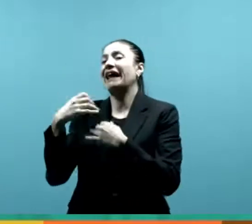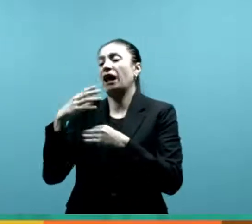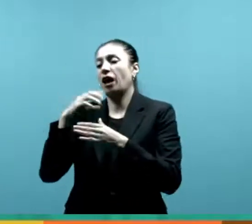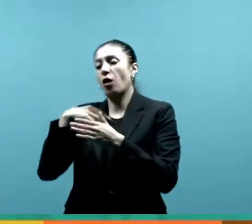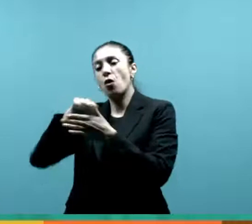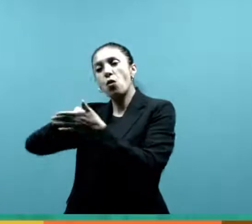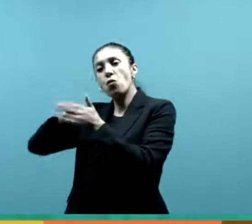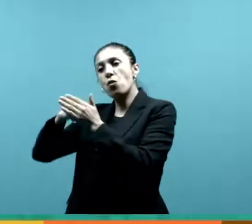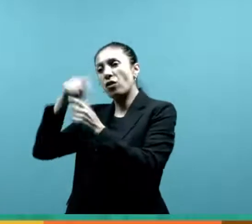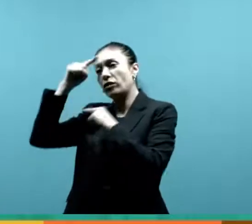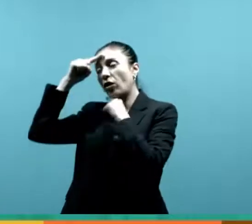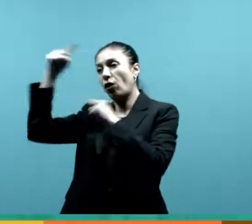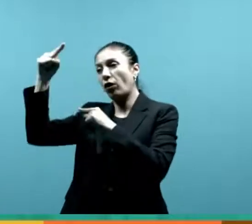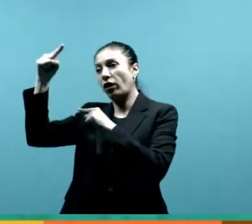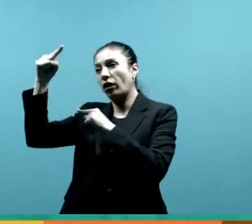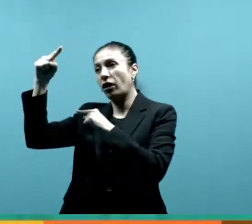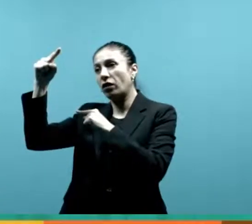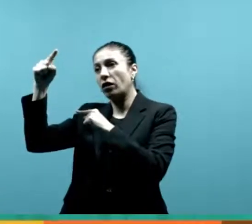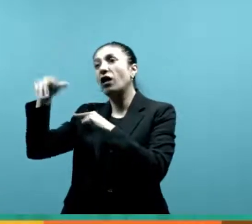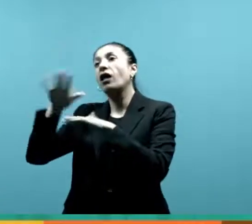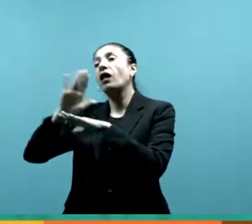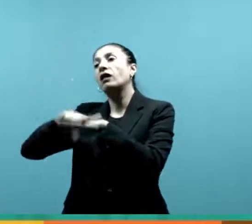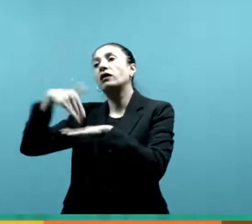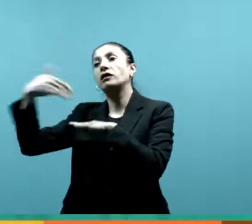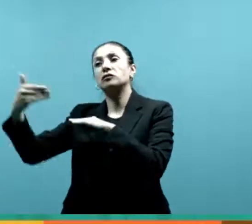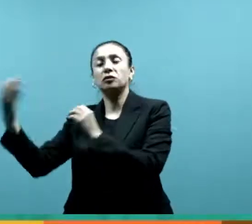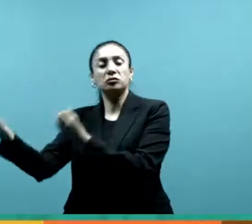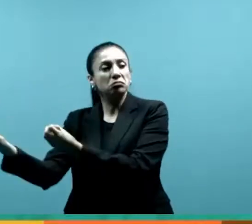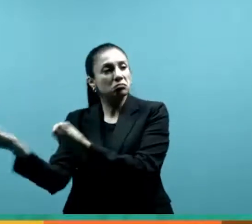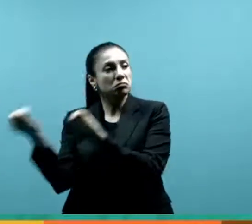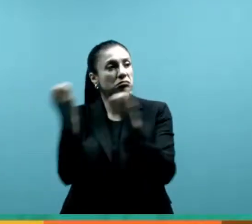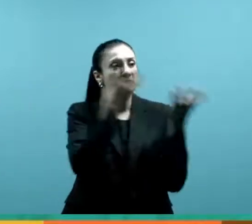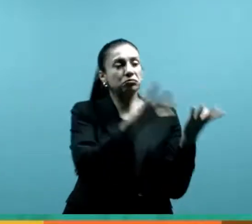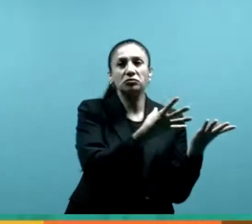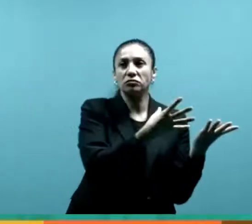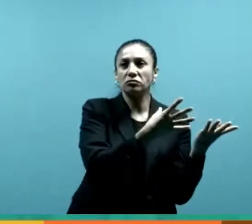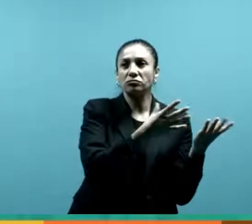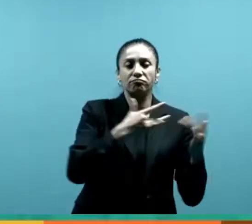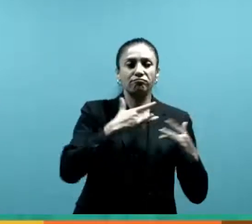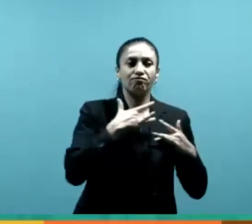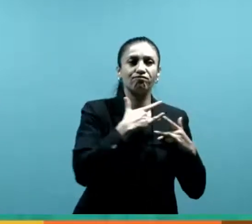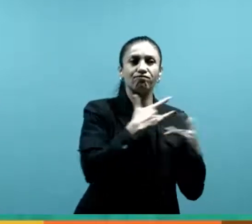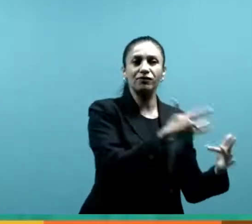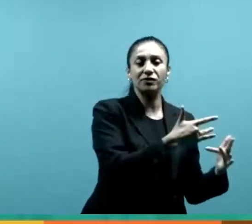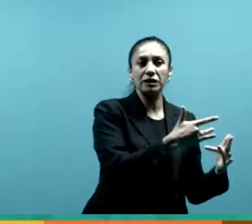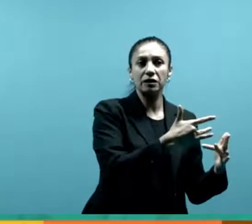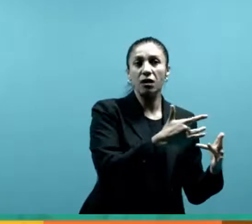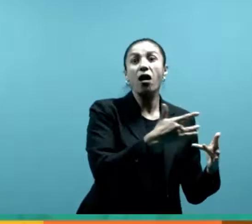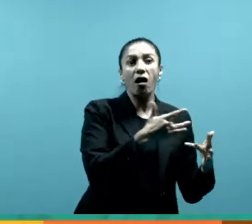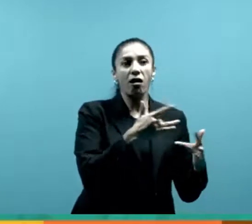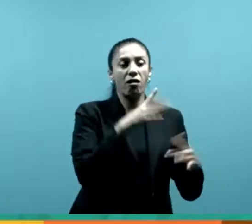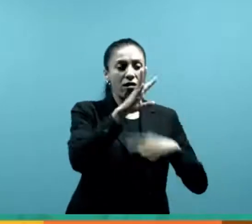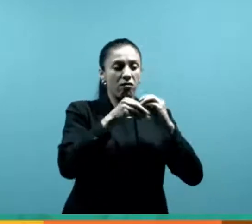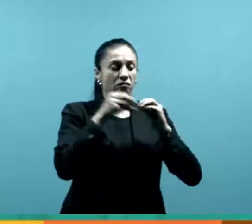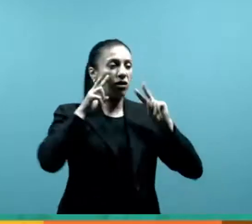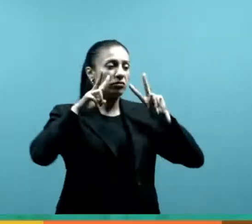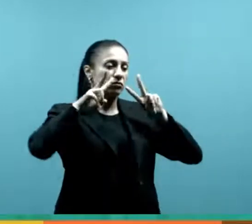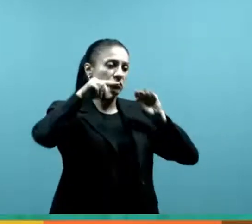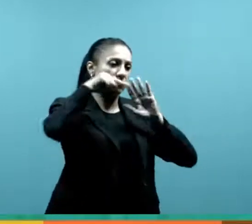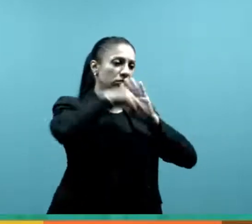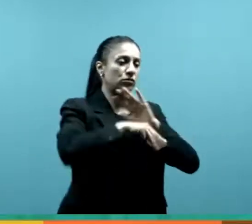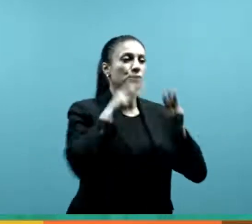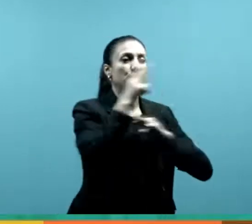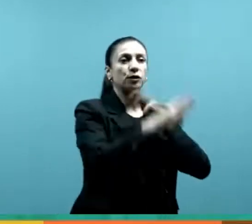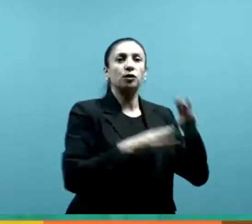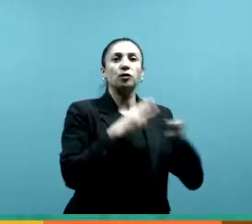y luego lo van a donar. Otra cosa que hacemos es que analizamos el mundo y buscamos dónde quizás haya objetos